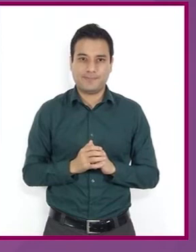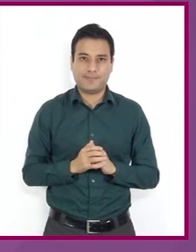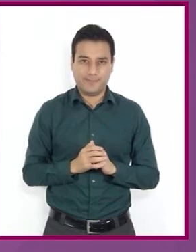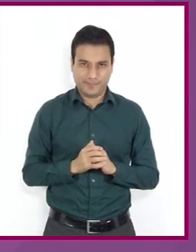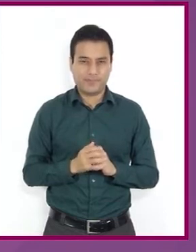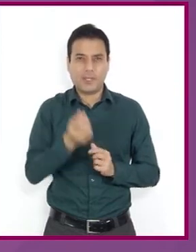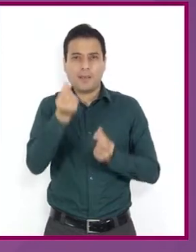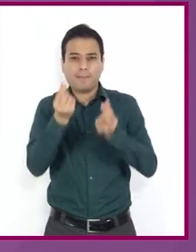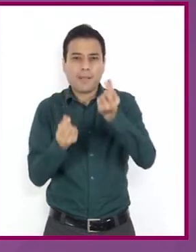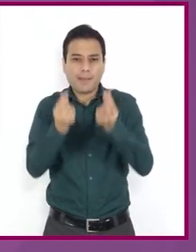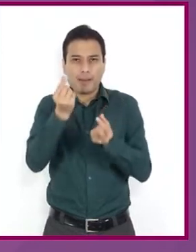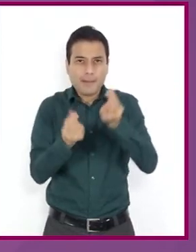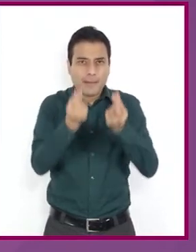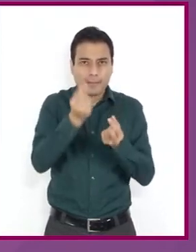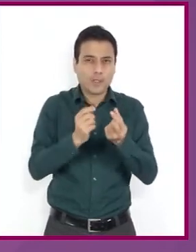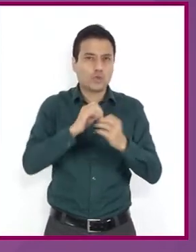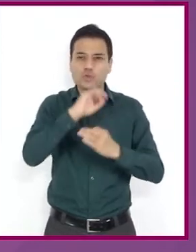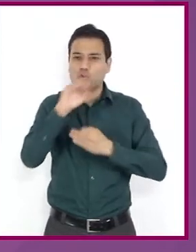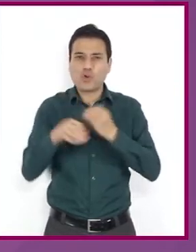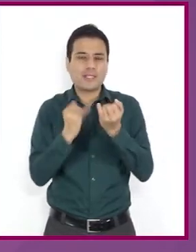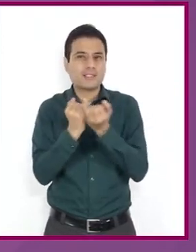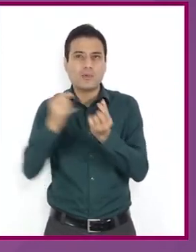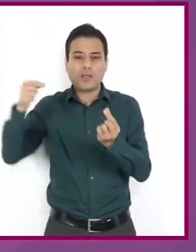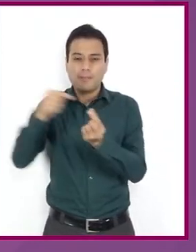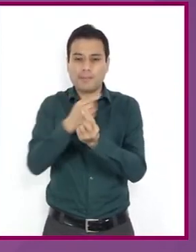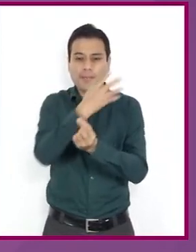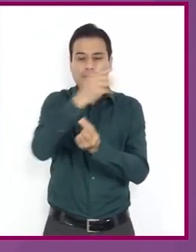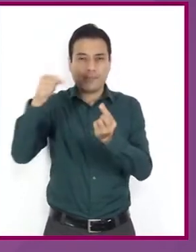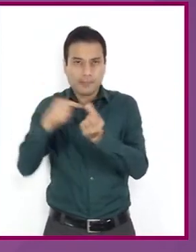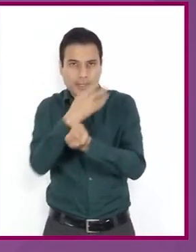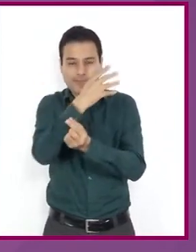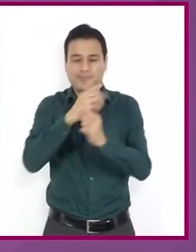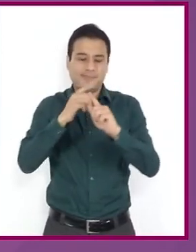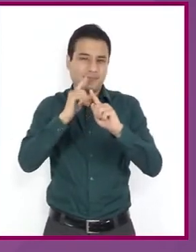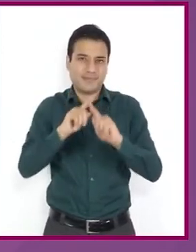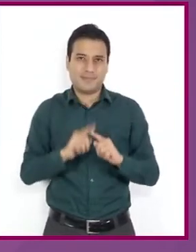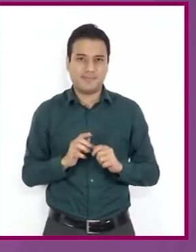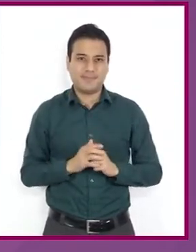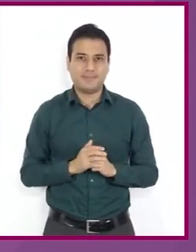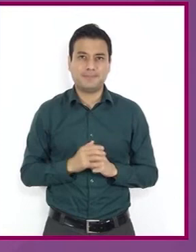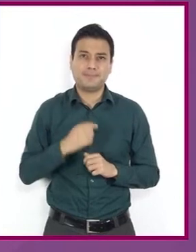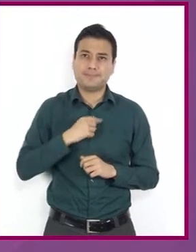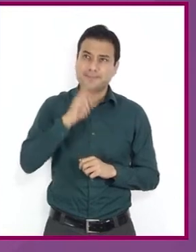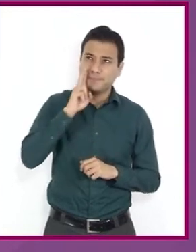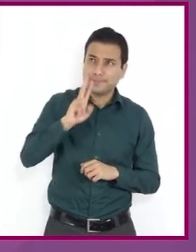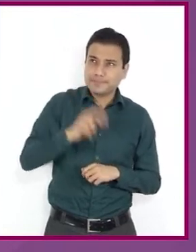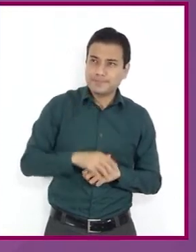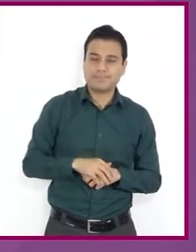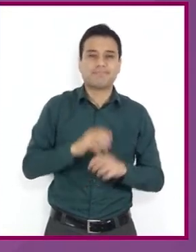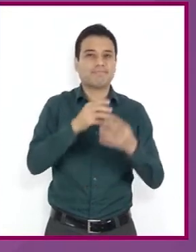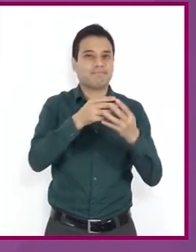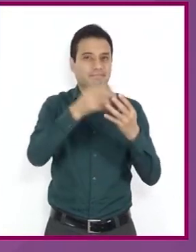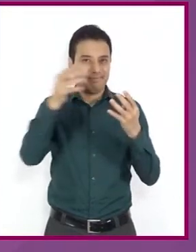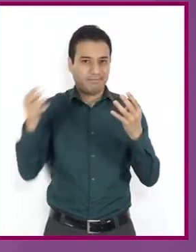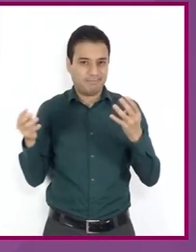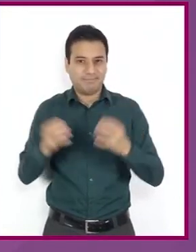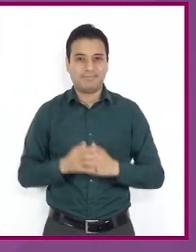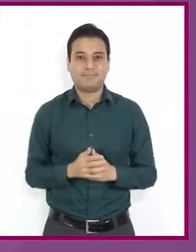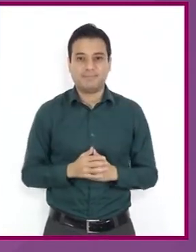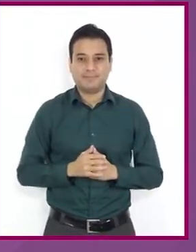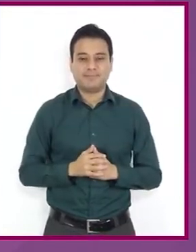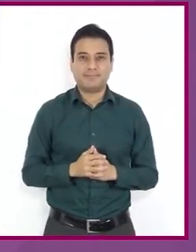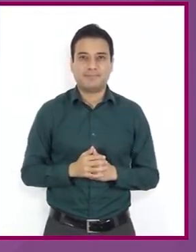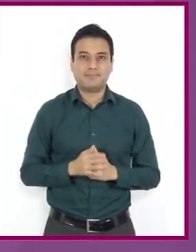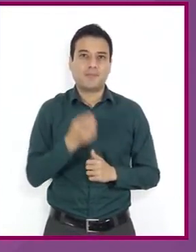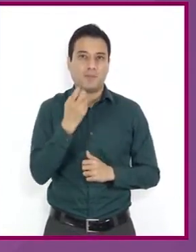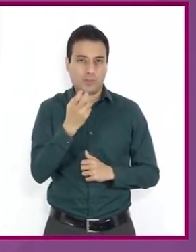reflejan todos los colores. Sin embargo, cada color llega a nuestros ojos desde diferentes regiones del grupo de gotas de la lluvia. Por